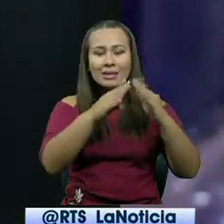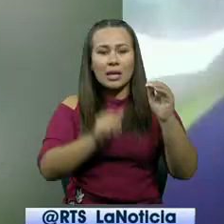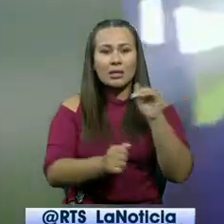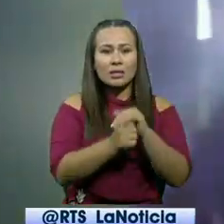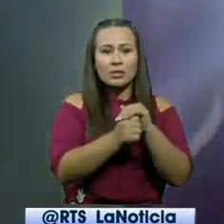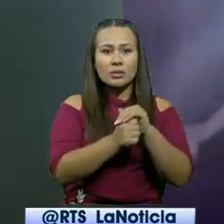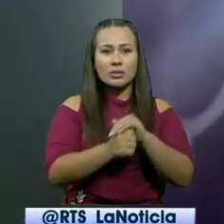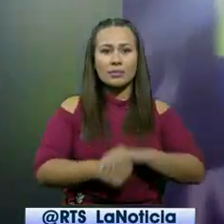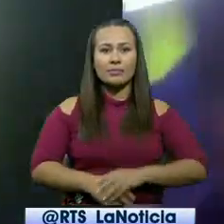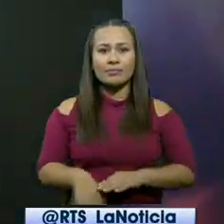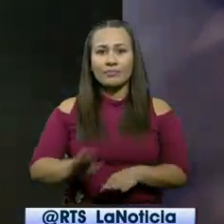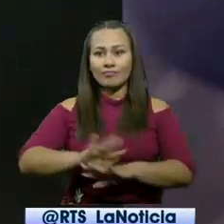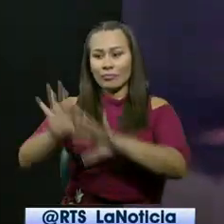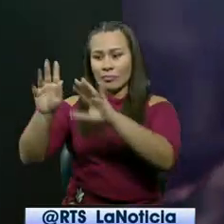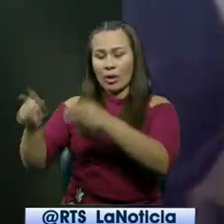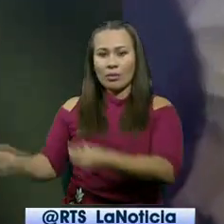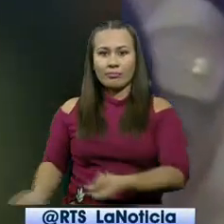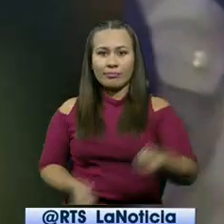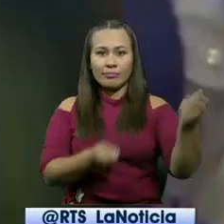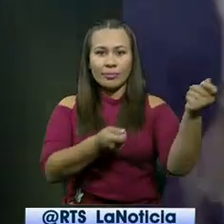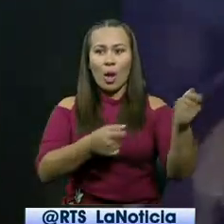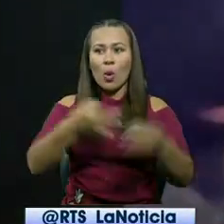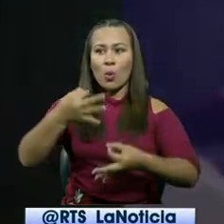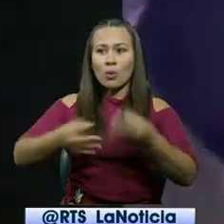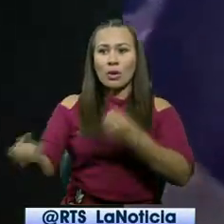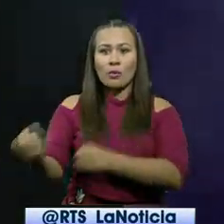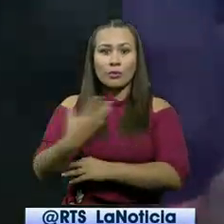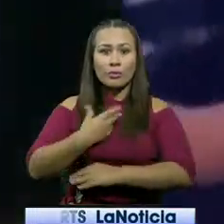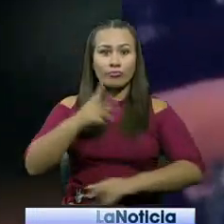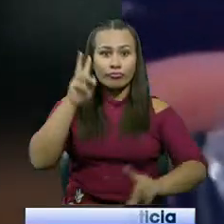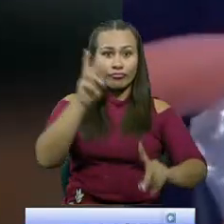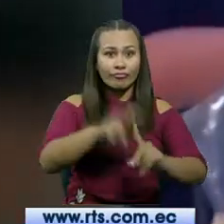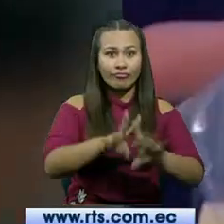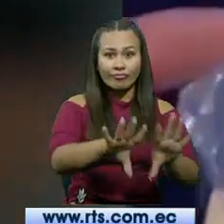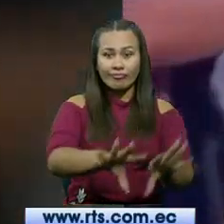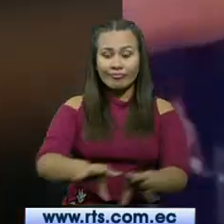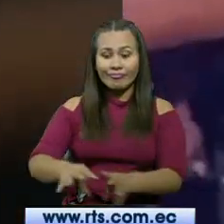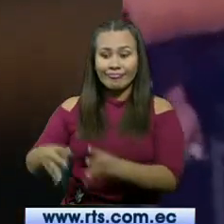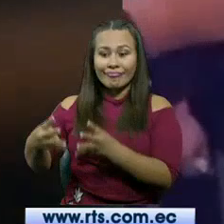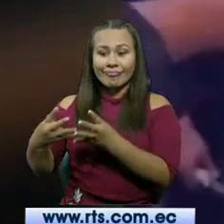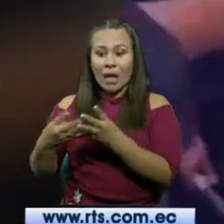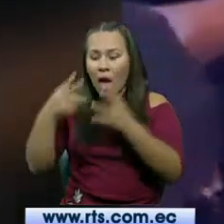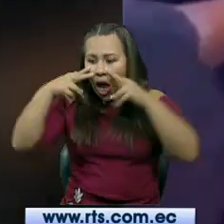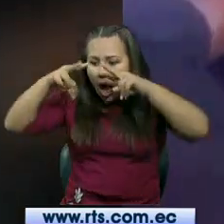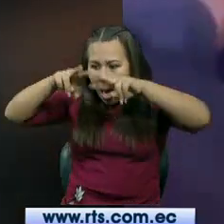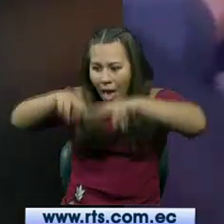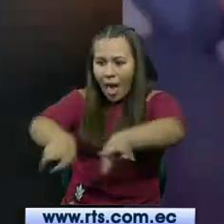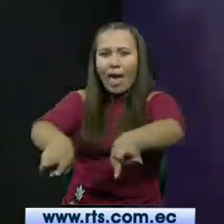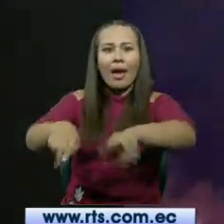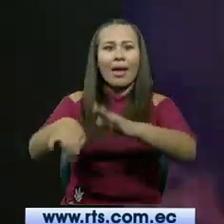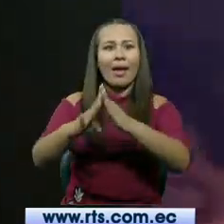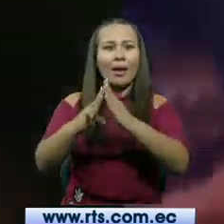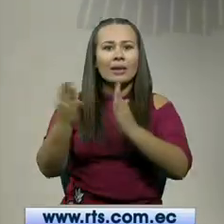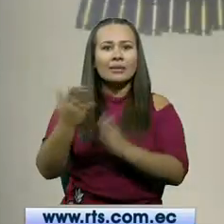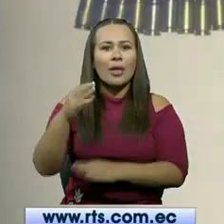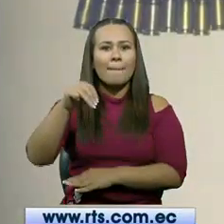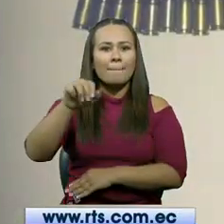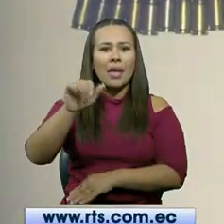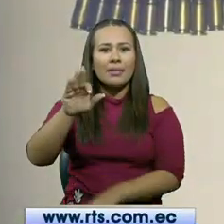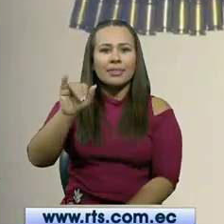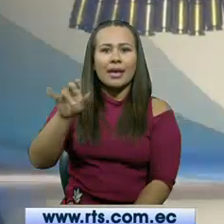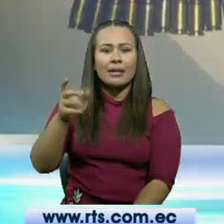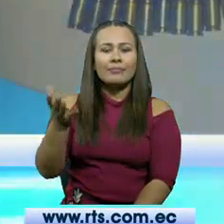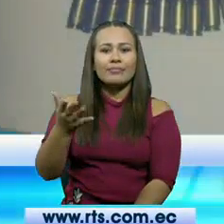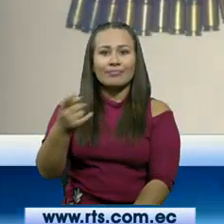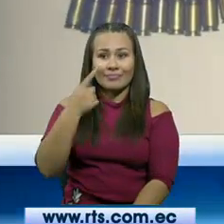arsenal. Con la orden judicial y el apoyo táctico del Grupo de Intervención y Rescate, ingresaron en la vivienda ubicada en Mataje. En